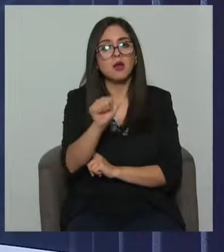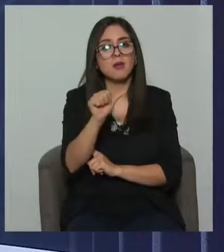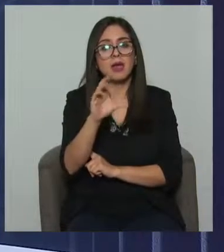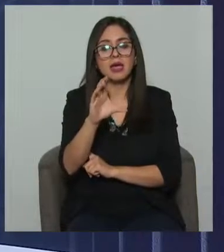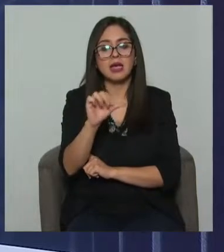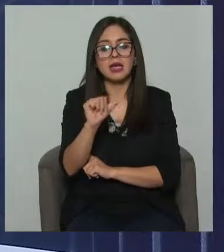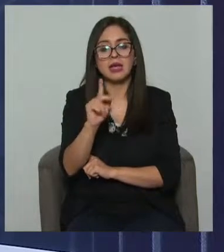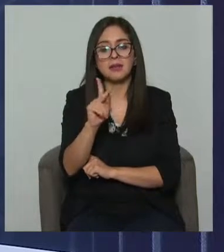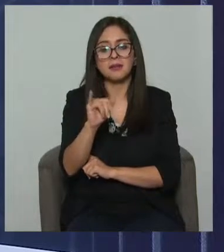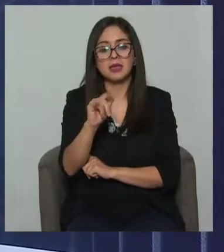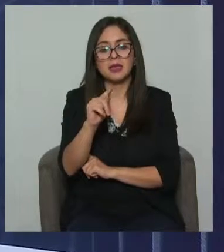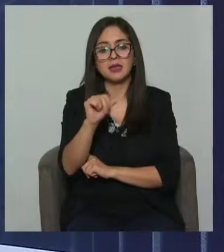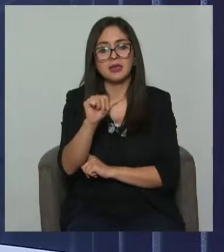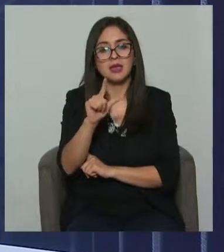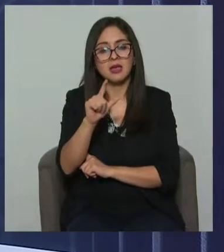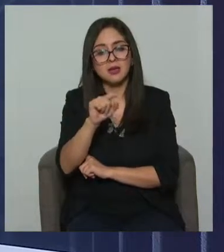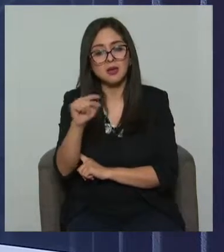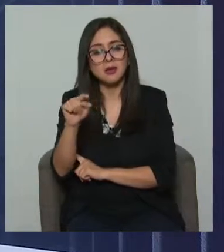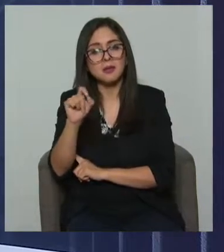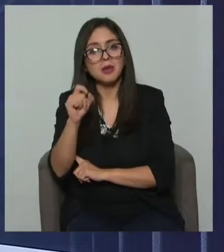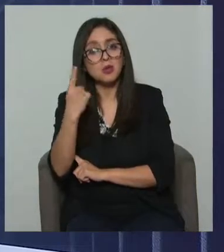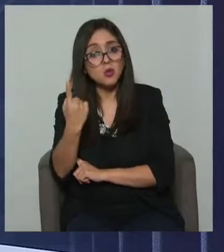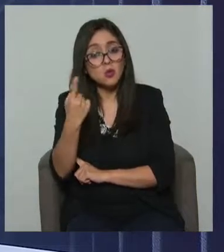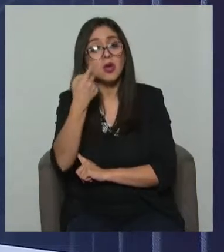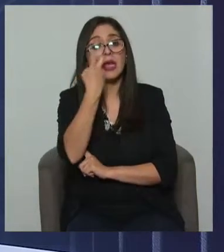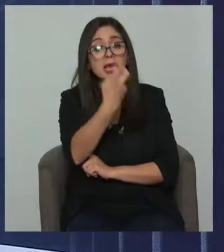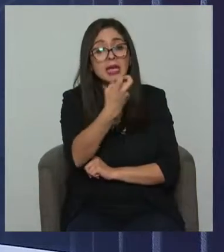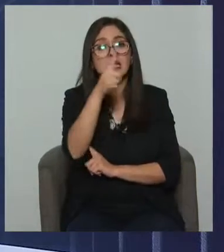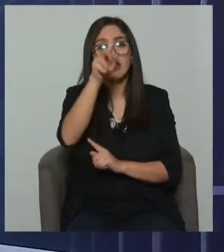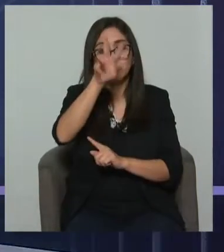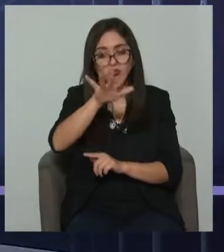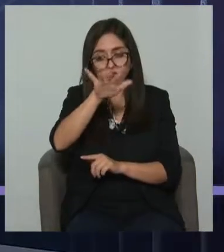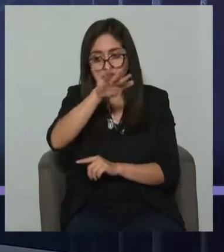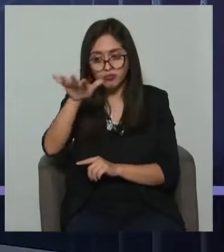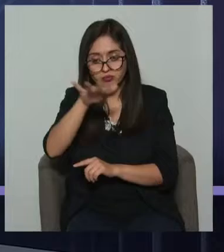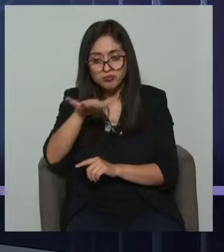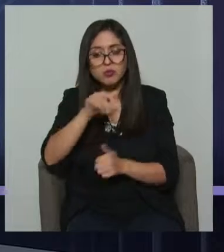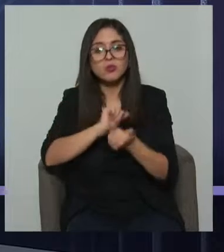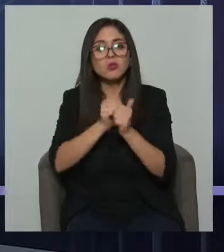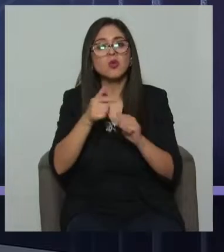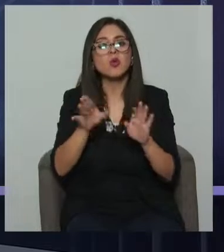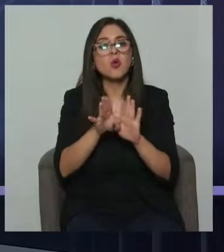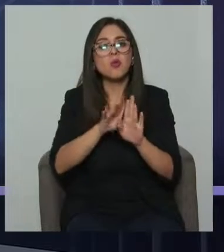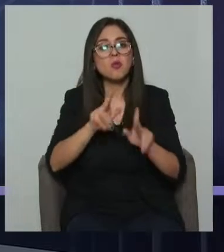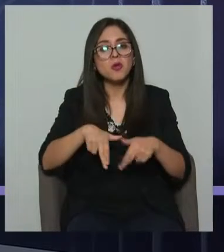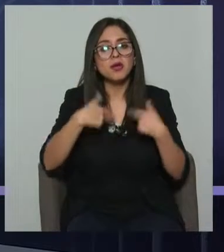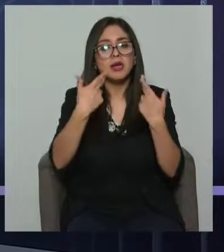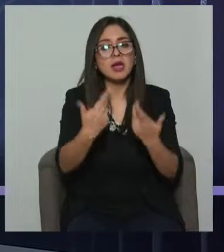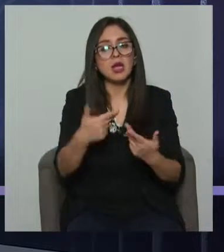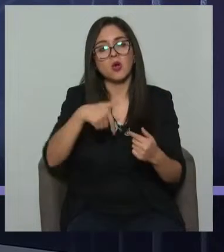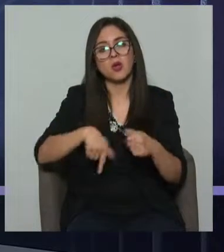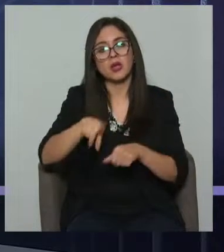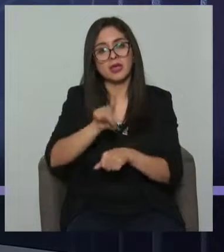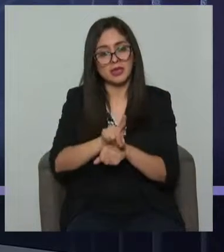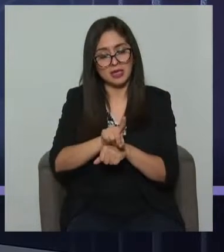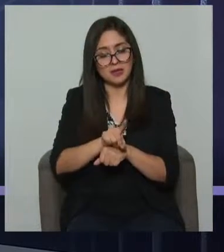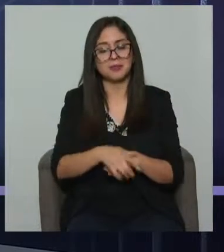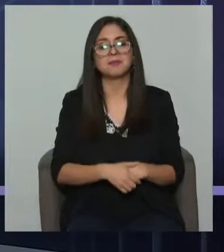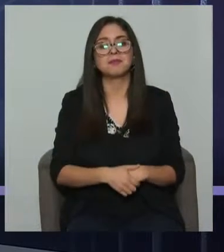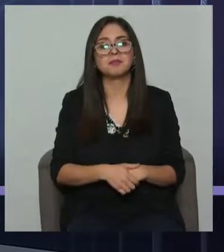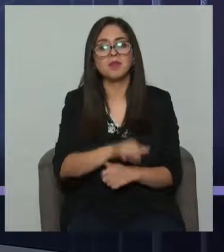@capital_21. Ahí va a encontrar la dinámica para llevarse estos 3 pases dobles como cortesía para el día de hoy. Le